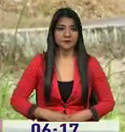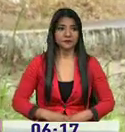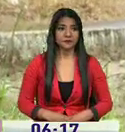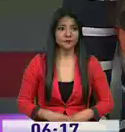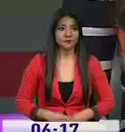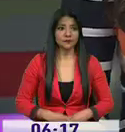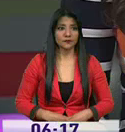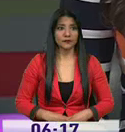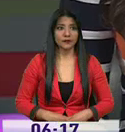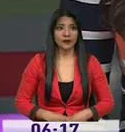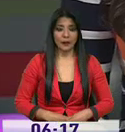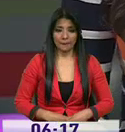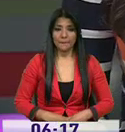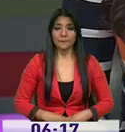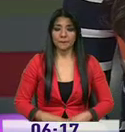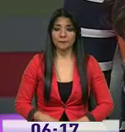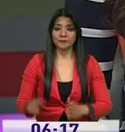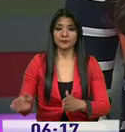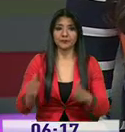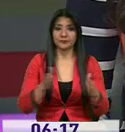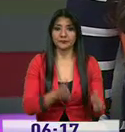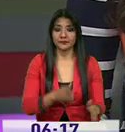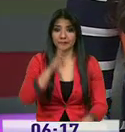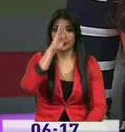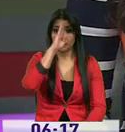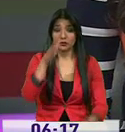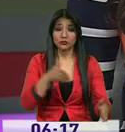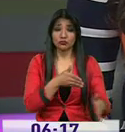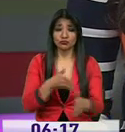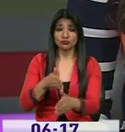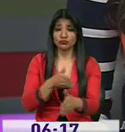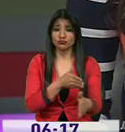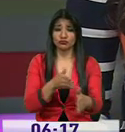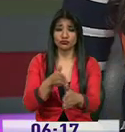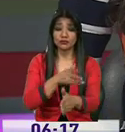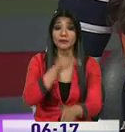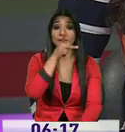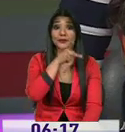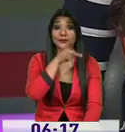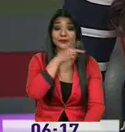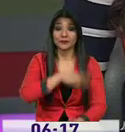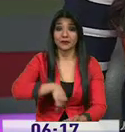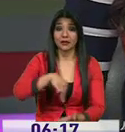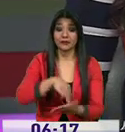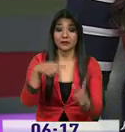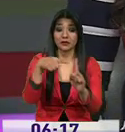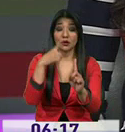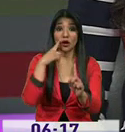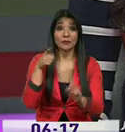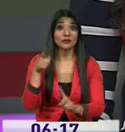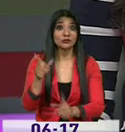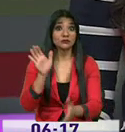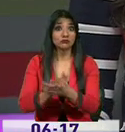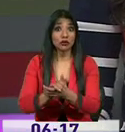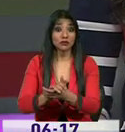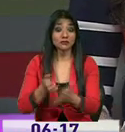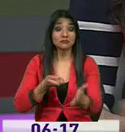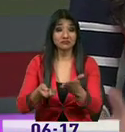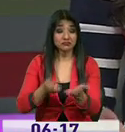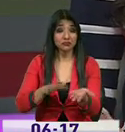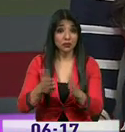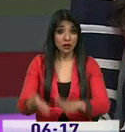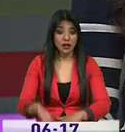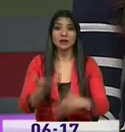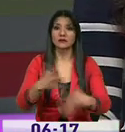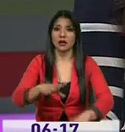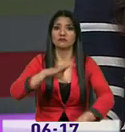Lor. Y tras una persecución, la policía detuvo en Puerto Viejo, provincia de Manabí, a un hombre acusado de asesinar a su conviviente. El